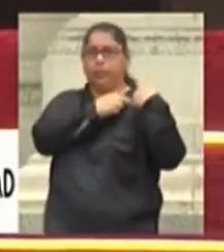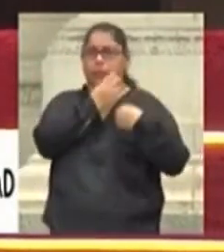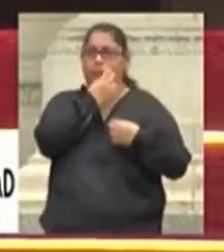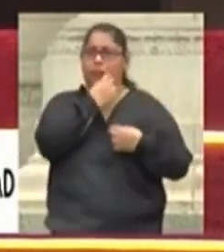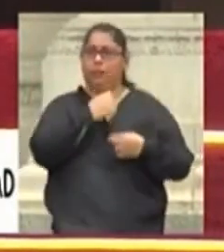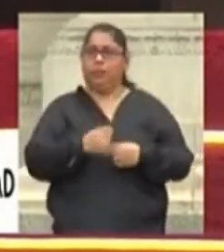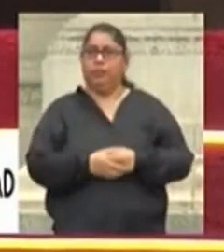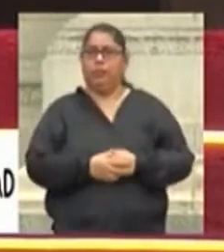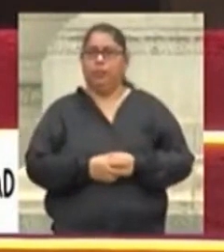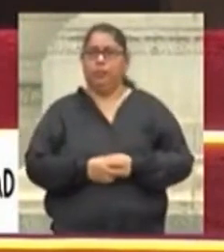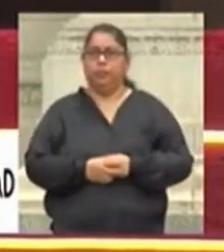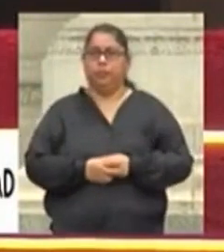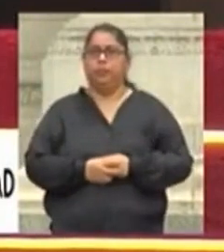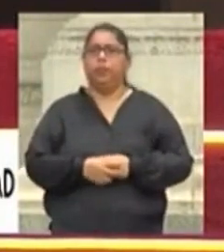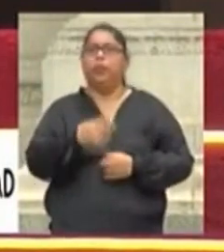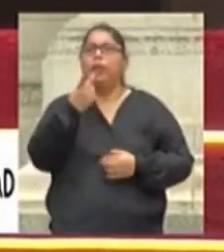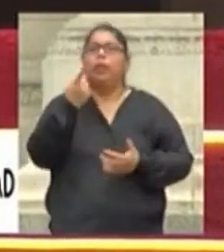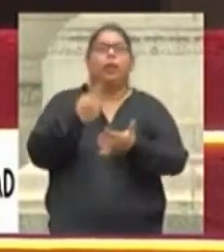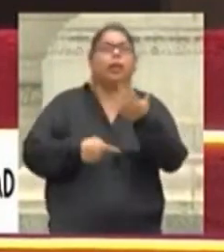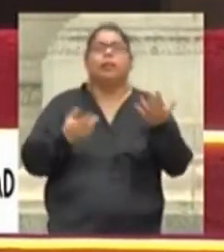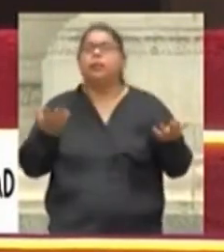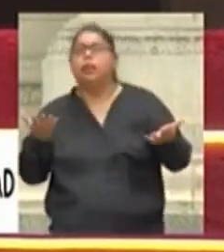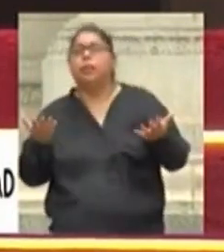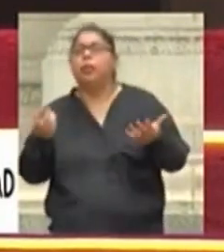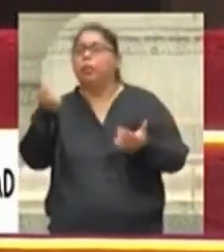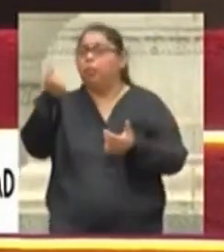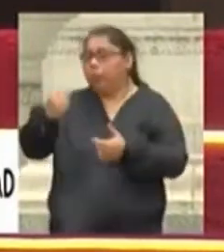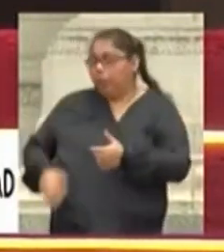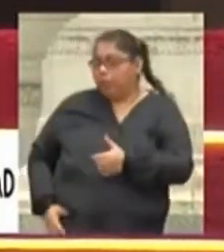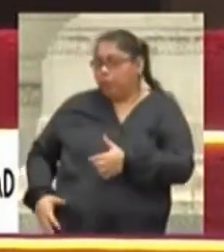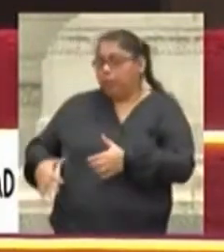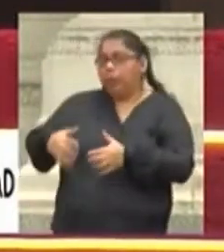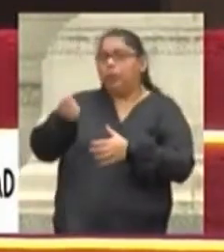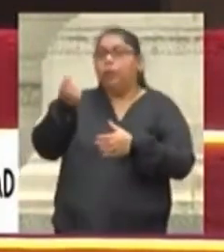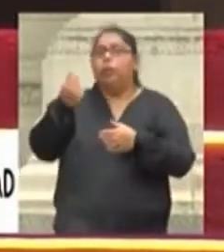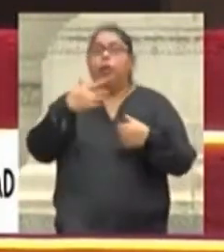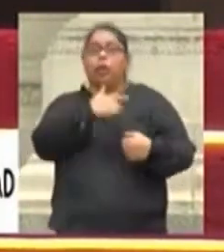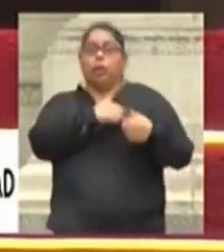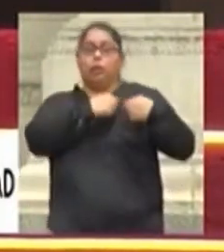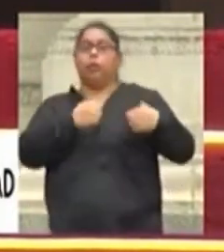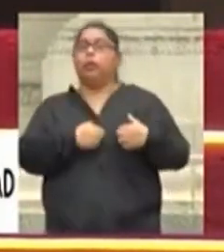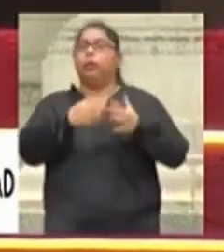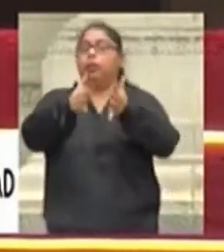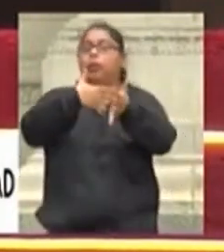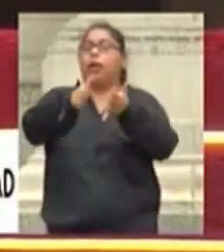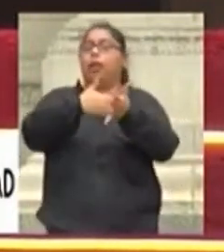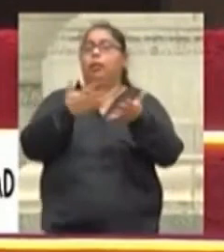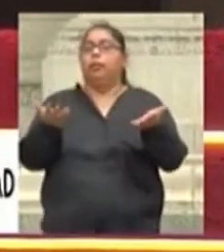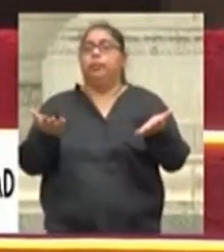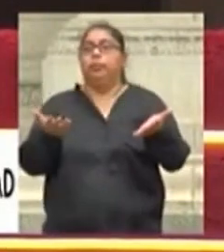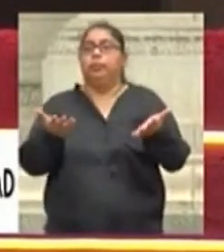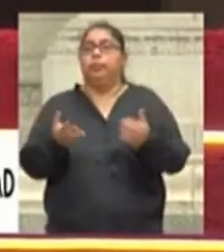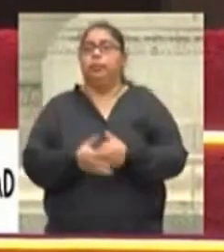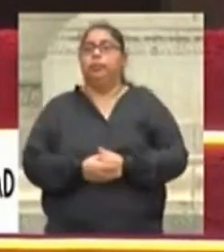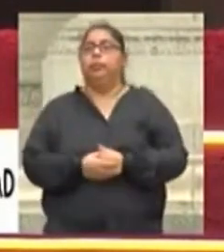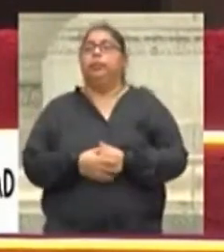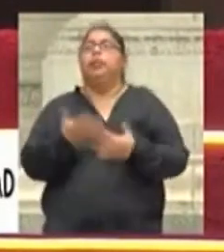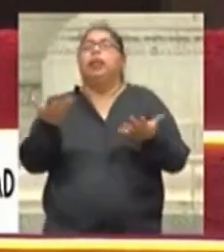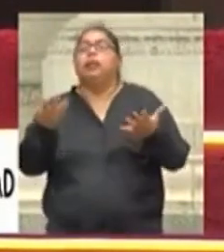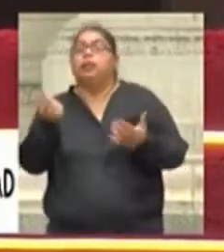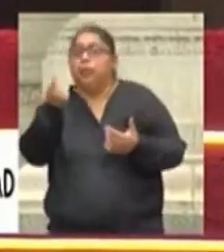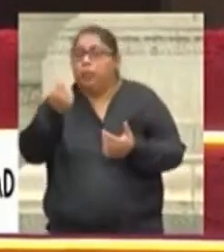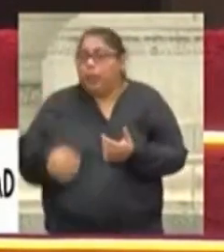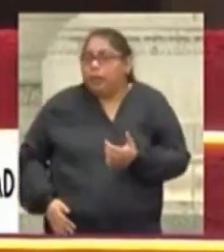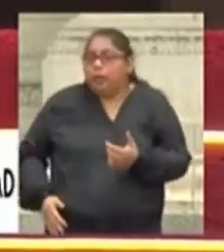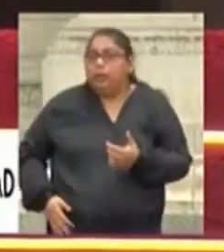de que sirve de qué sirve tener lleno el bolsillo si tienes vacío el corazón de qué